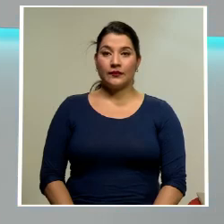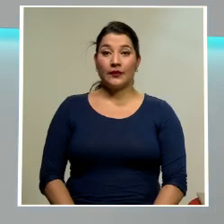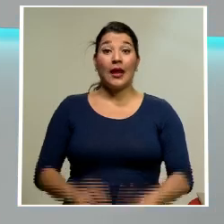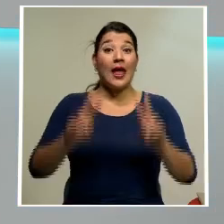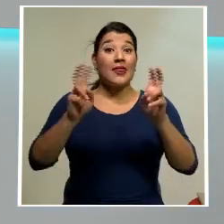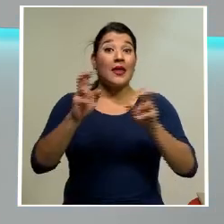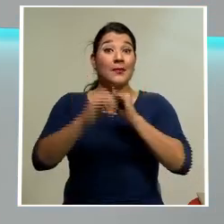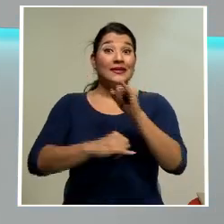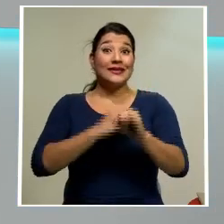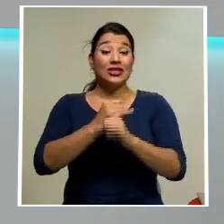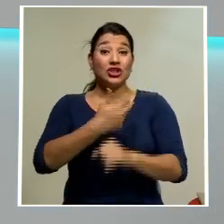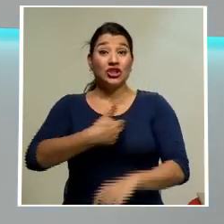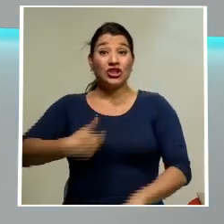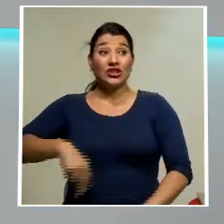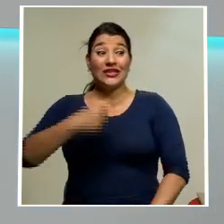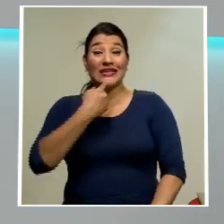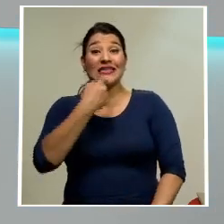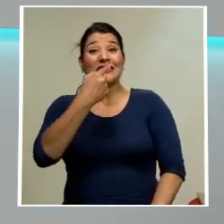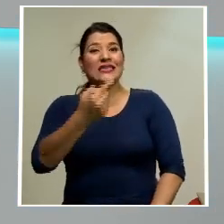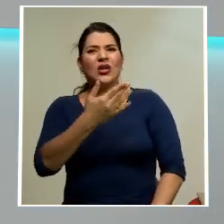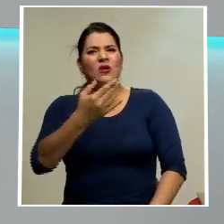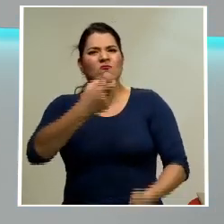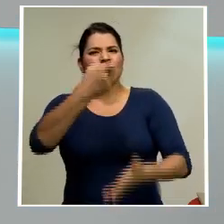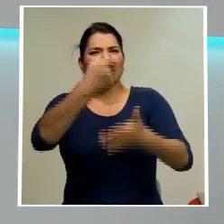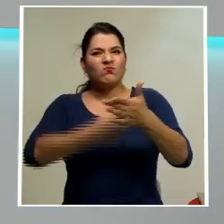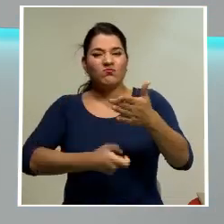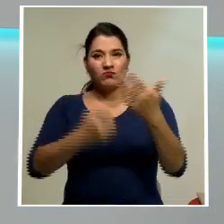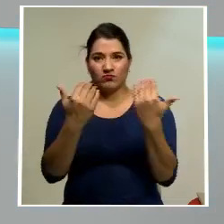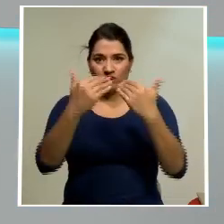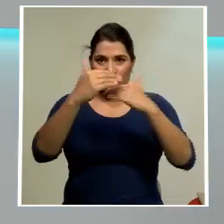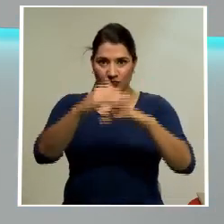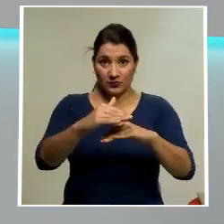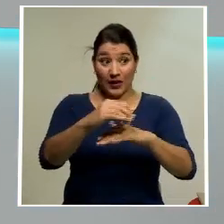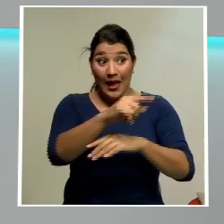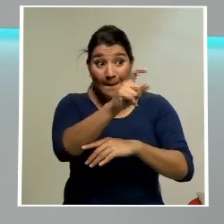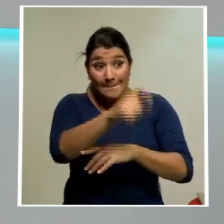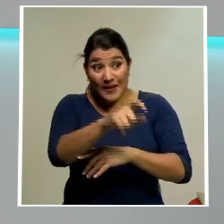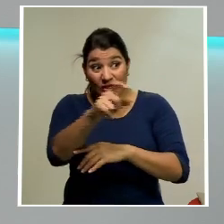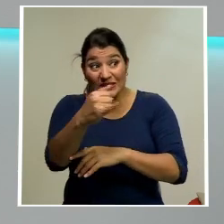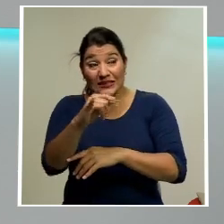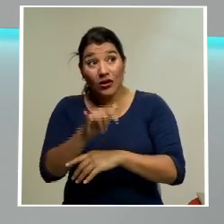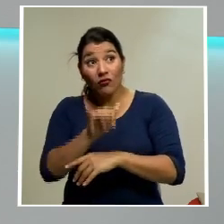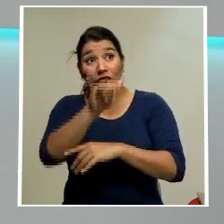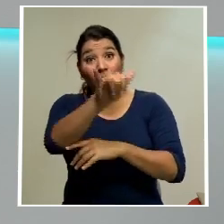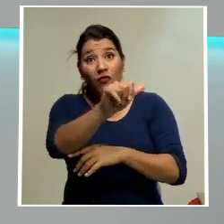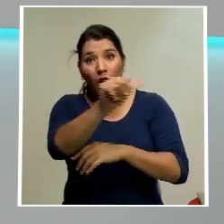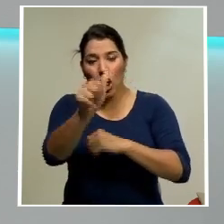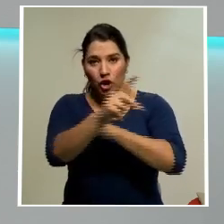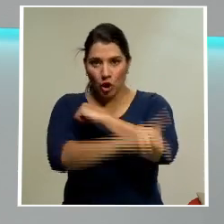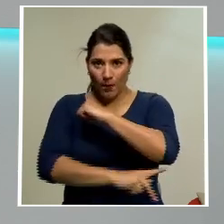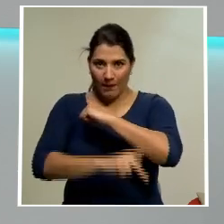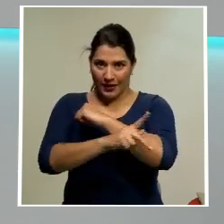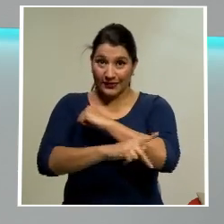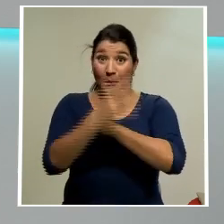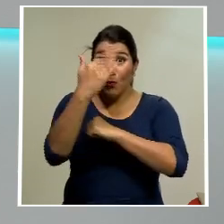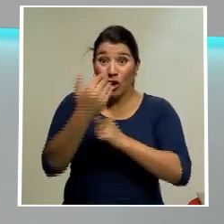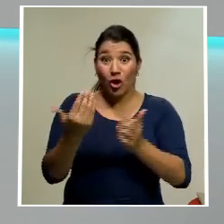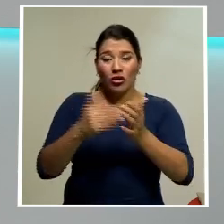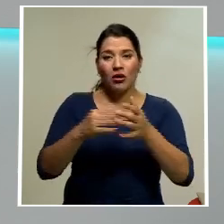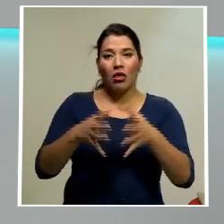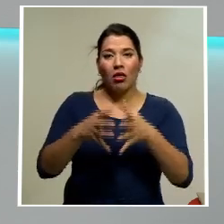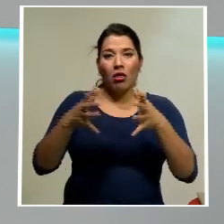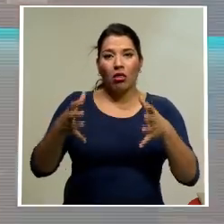En el mundo, China anunció el endurecimiento de las restricciones a sus ciudadanos que viajan al extranjero en medio de una nueva ola de